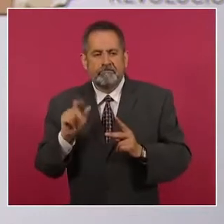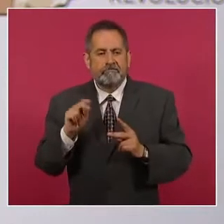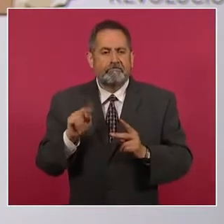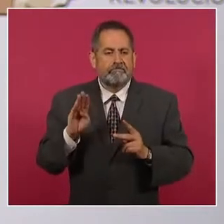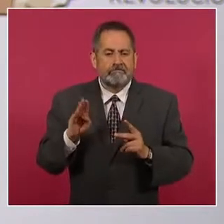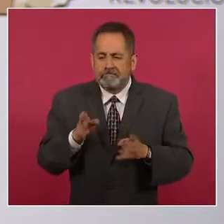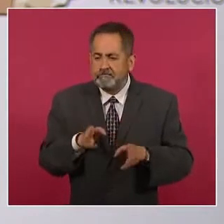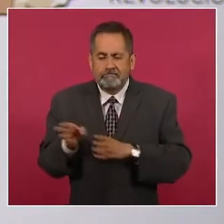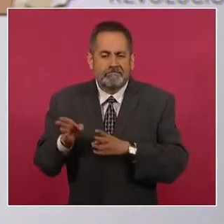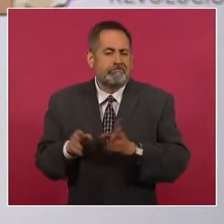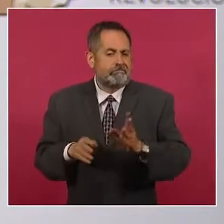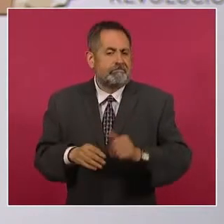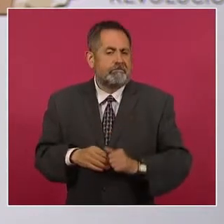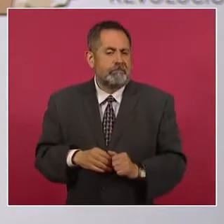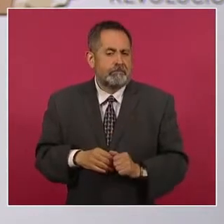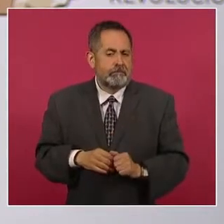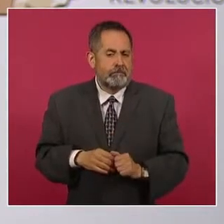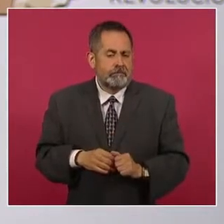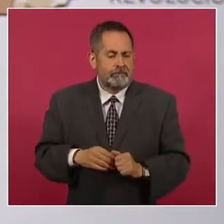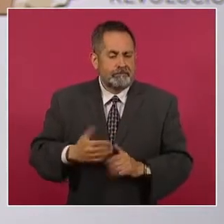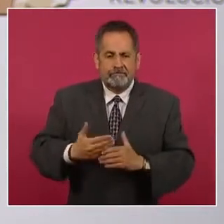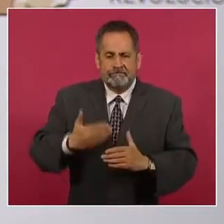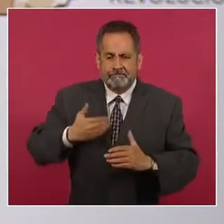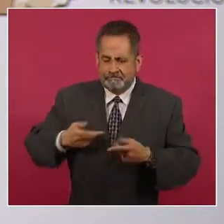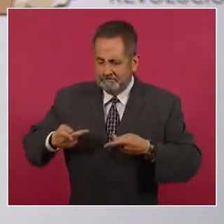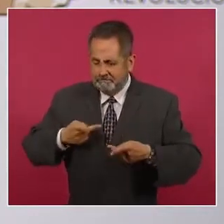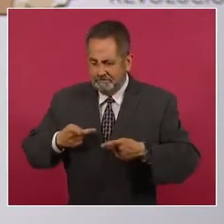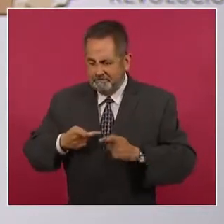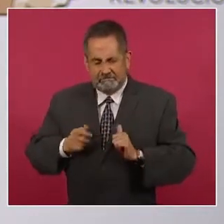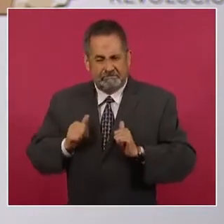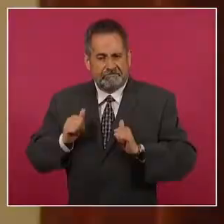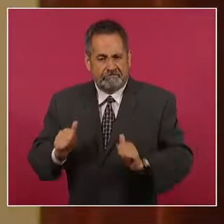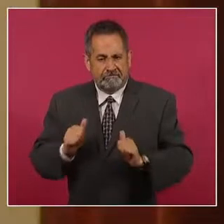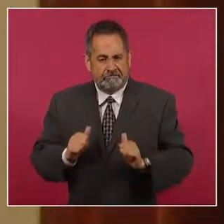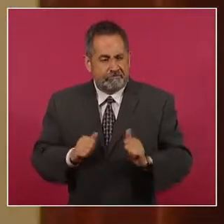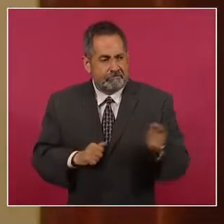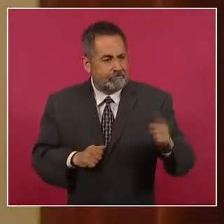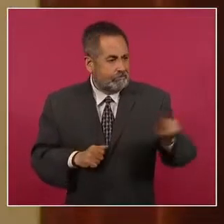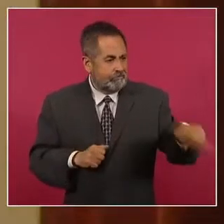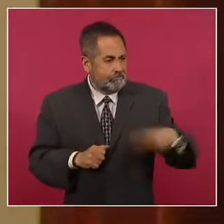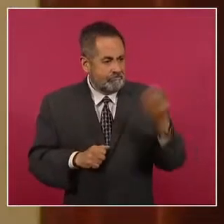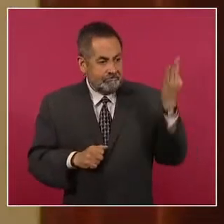pero nos protegimos ante la traición,